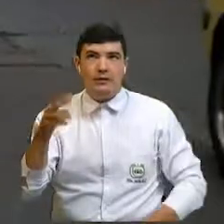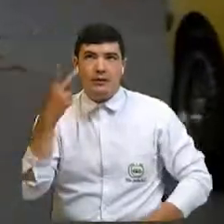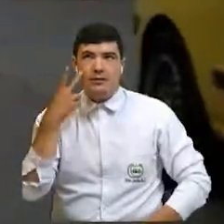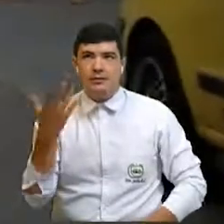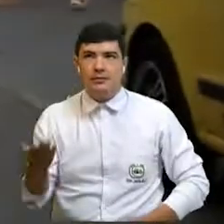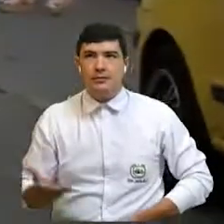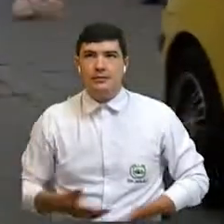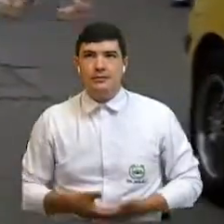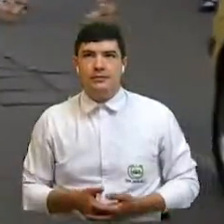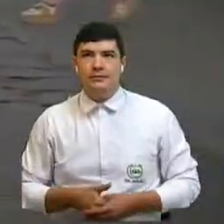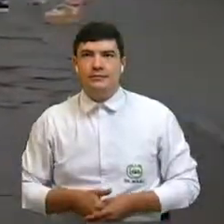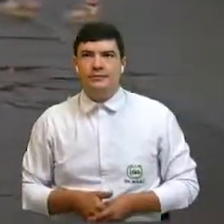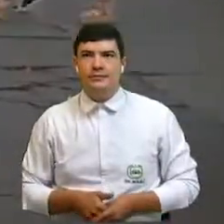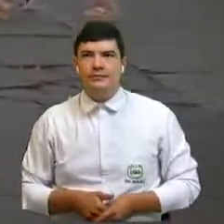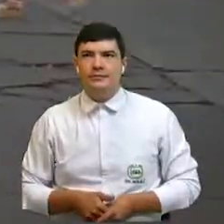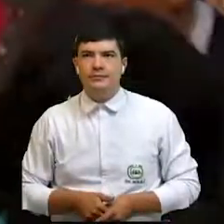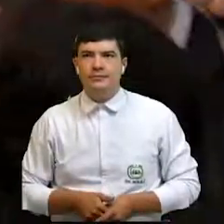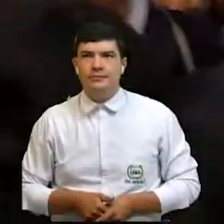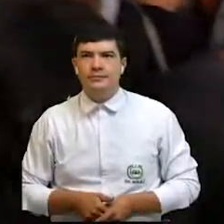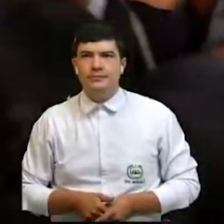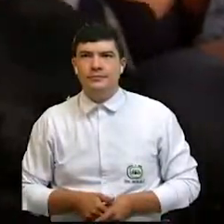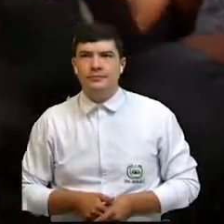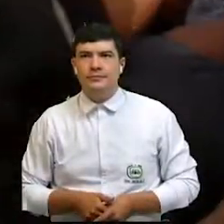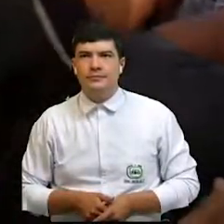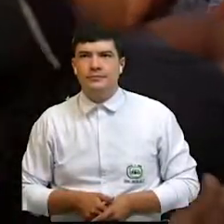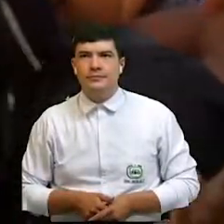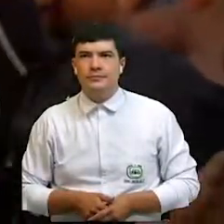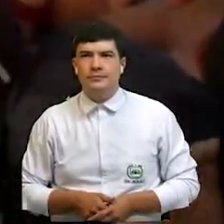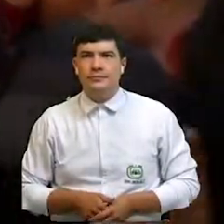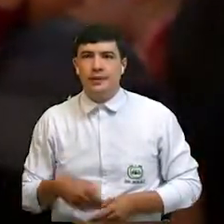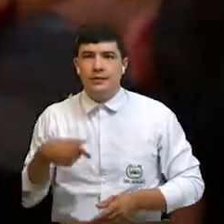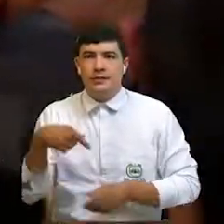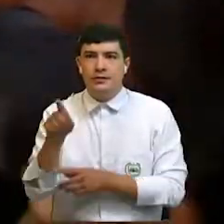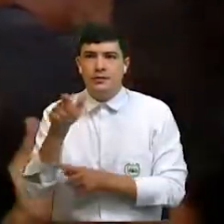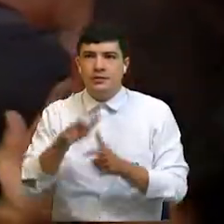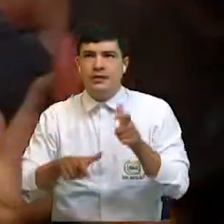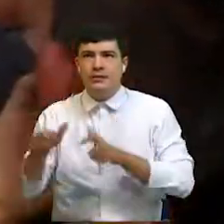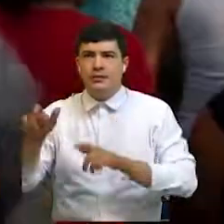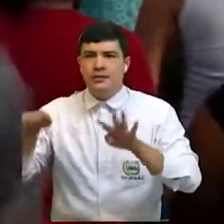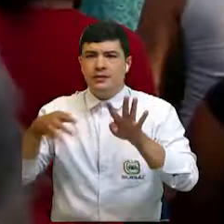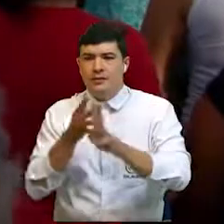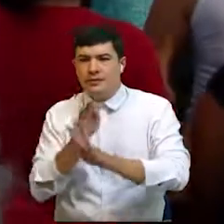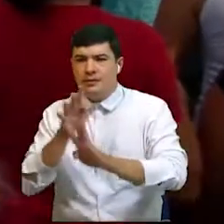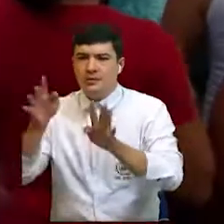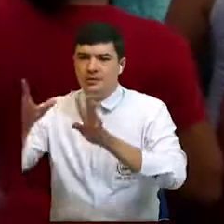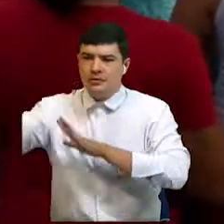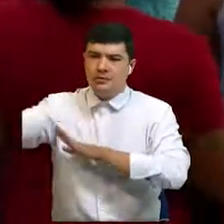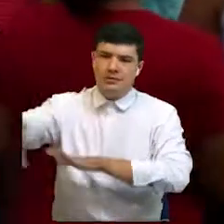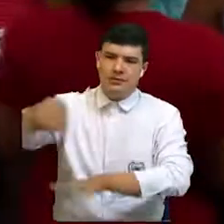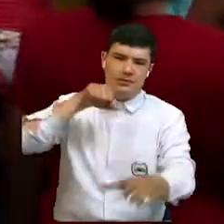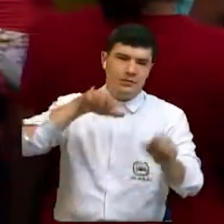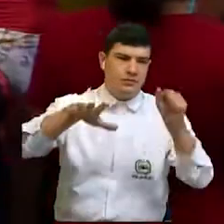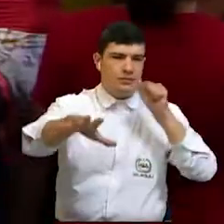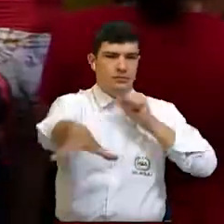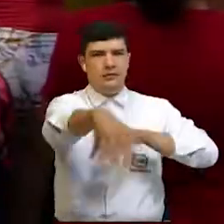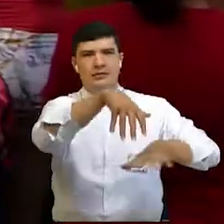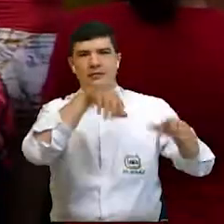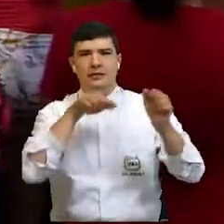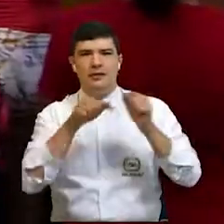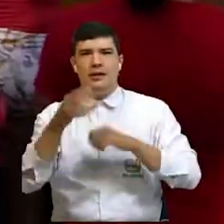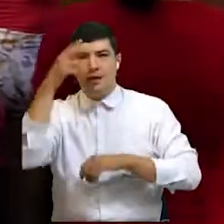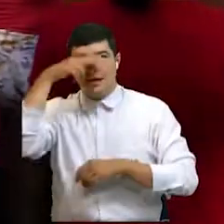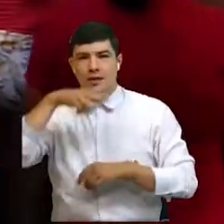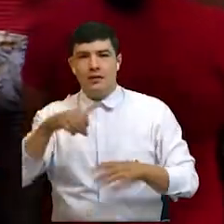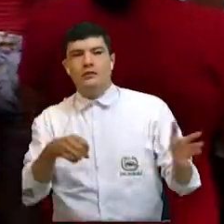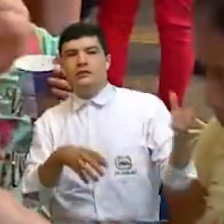Y estos reductores los dejaron demasiado bajitos. Abriéndose paso entre la gente, padres de familia sacan a codazos a sus hijos de la